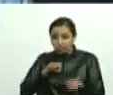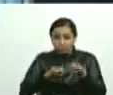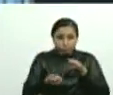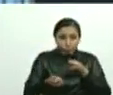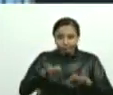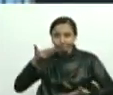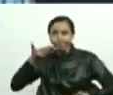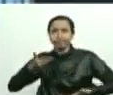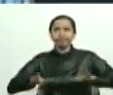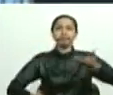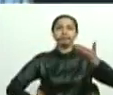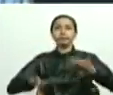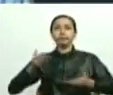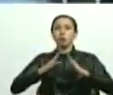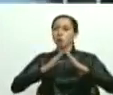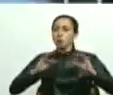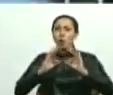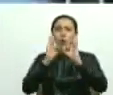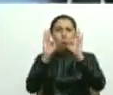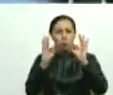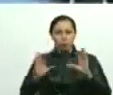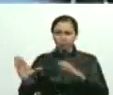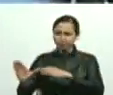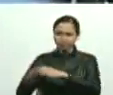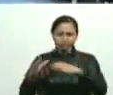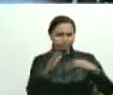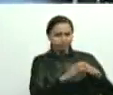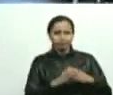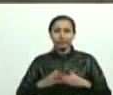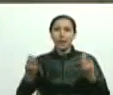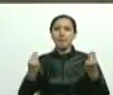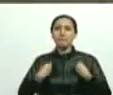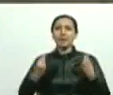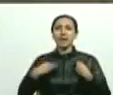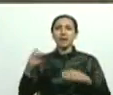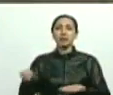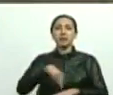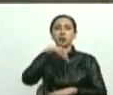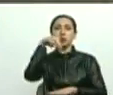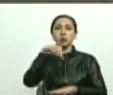los aspectos y frentes de batalla de la vida nacional.